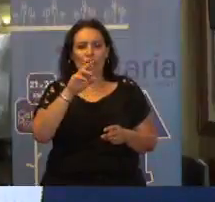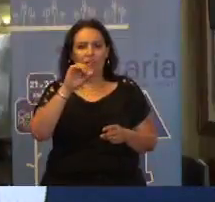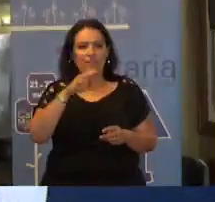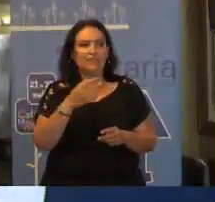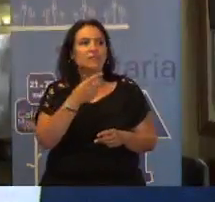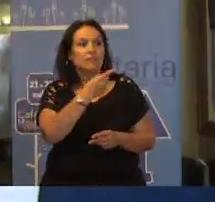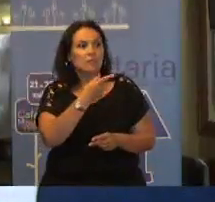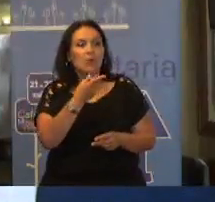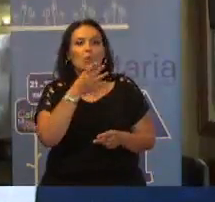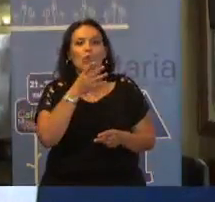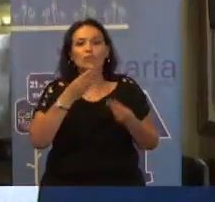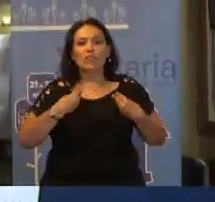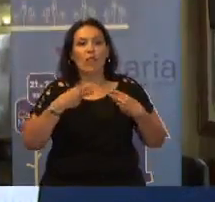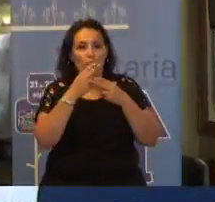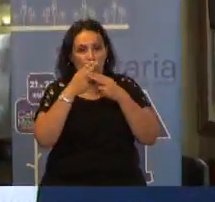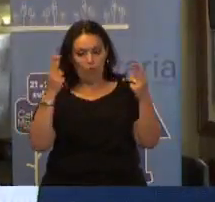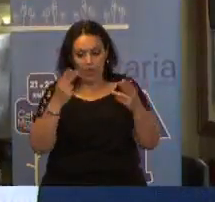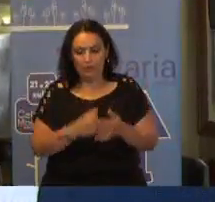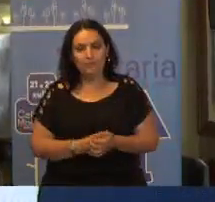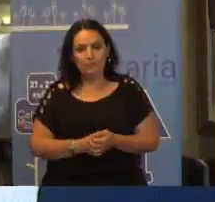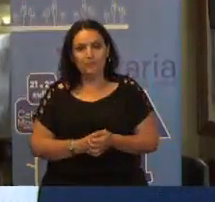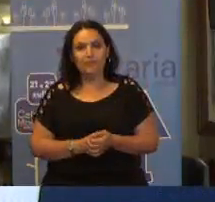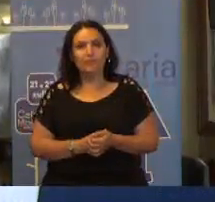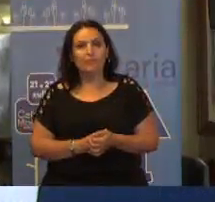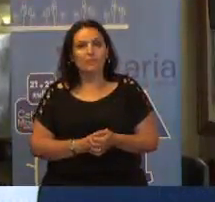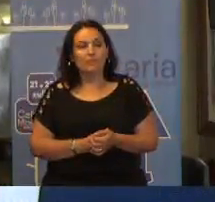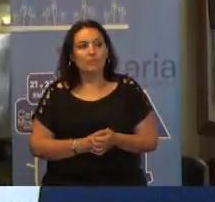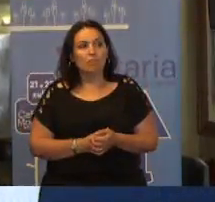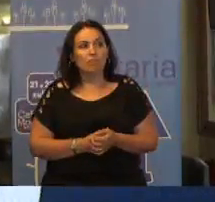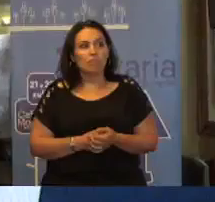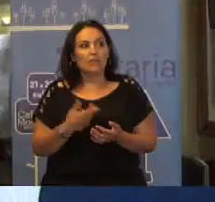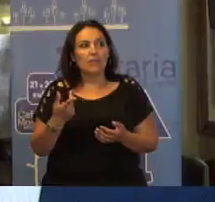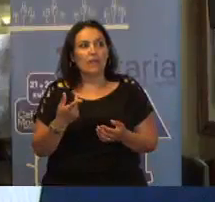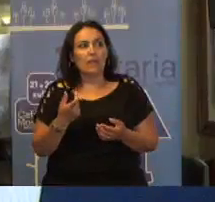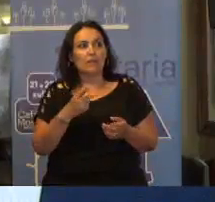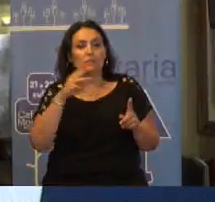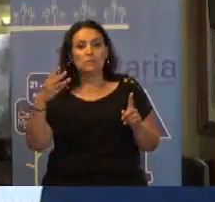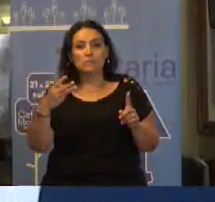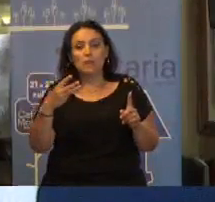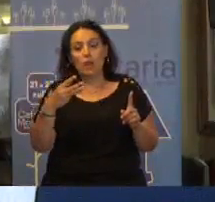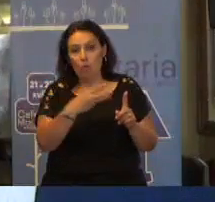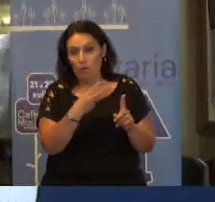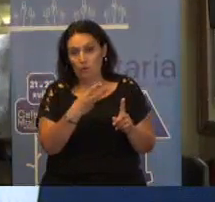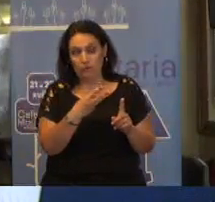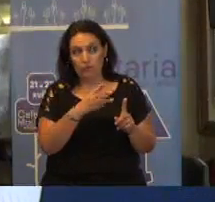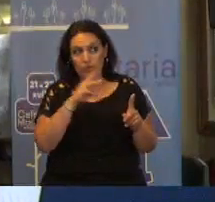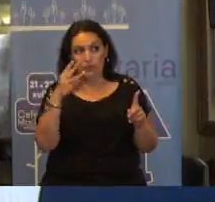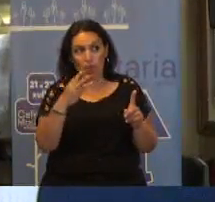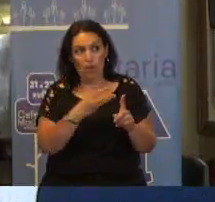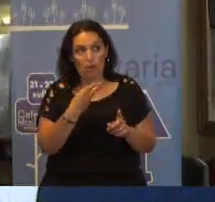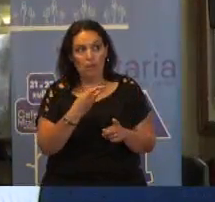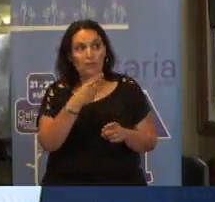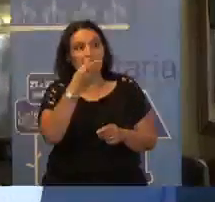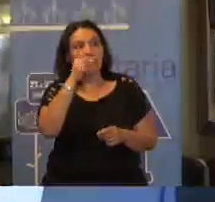pública, pois o tema da sanidade pública, que están, bueno, na web de Luís, con Xaime